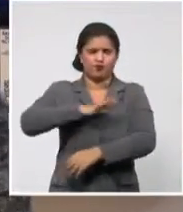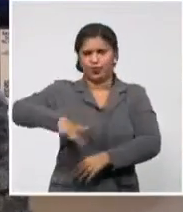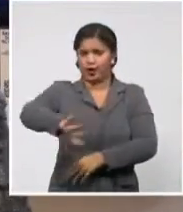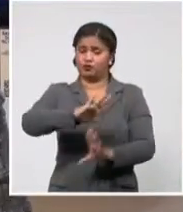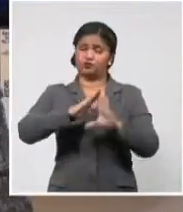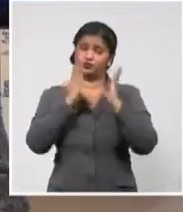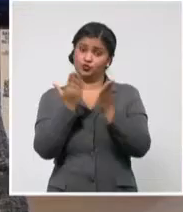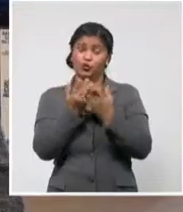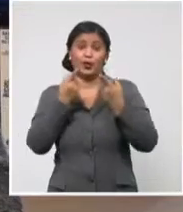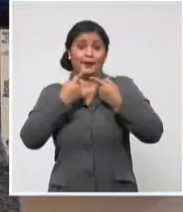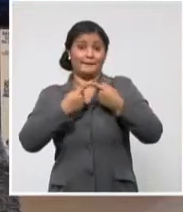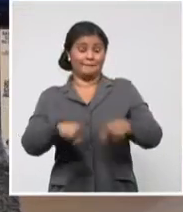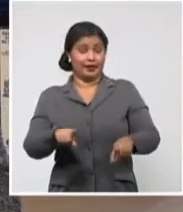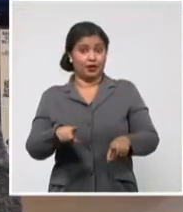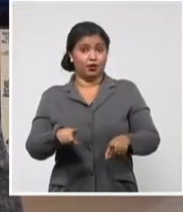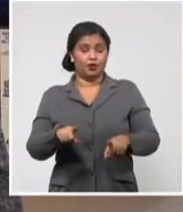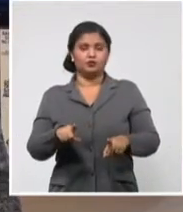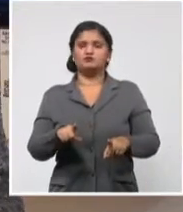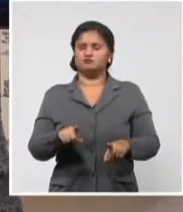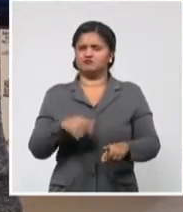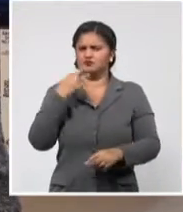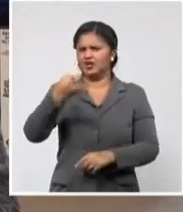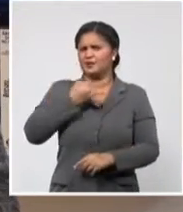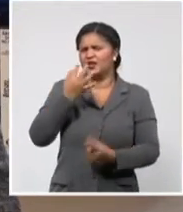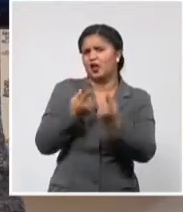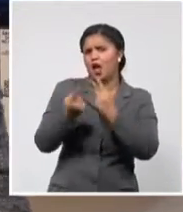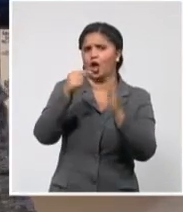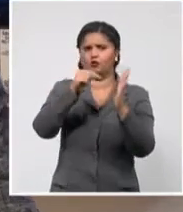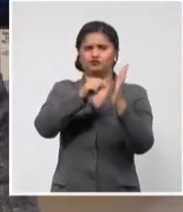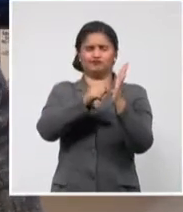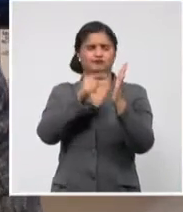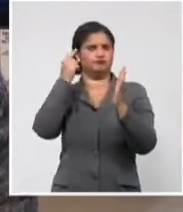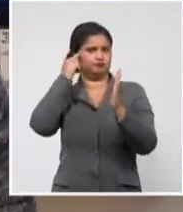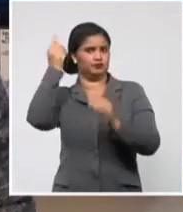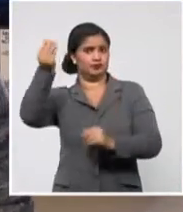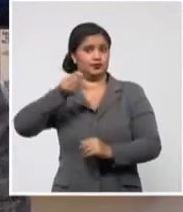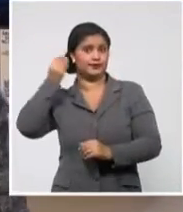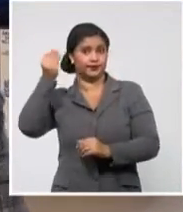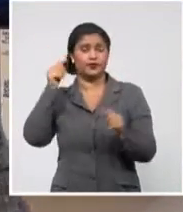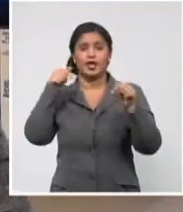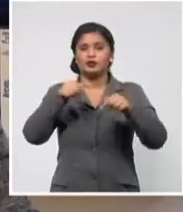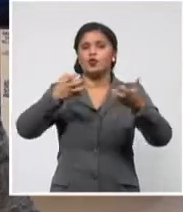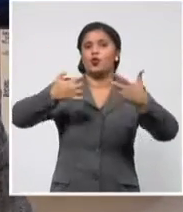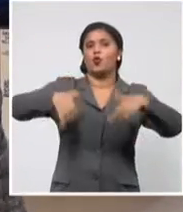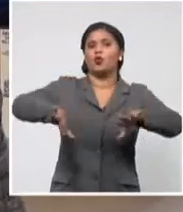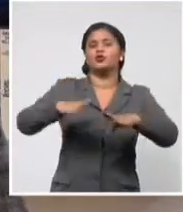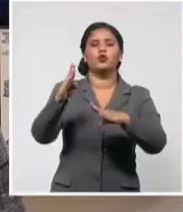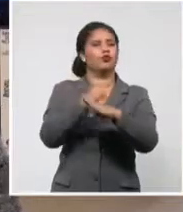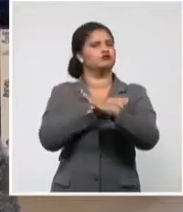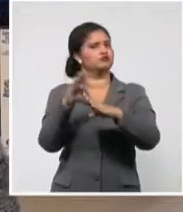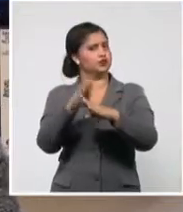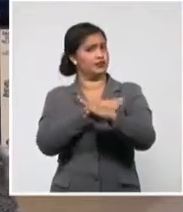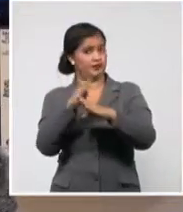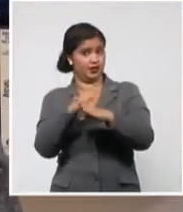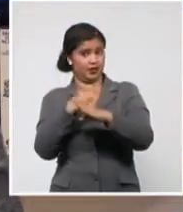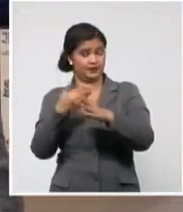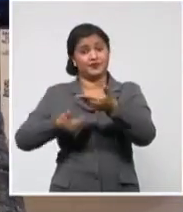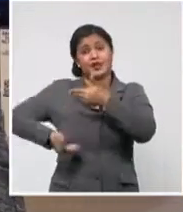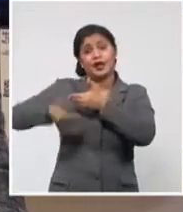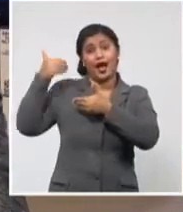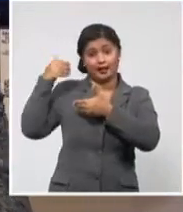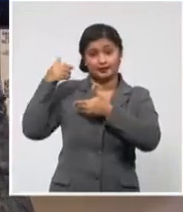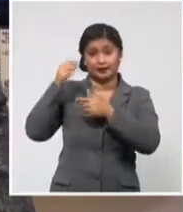me quiero referir, es que esto se desarrolla en contextos muy diferentes. Una situación existía a inicios del siglo